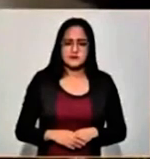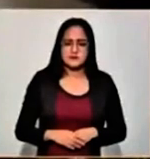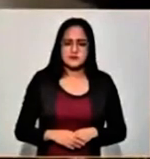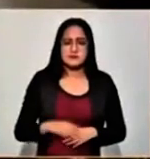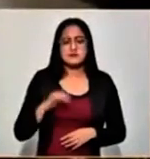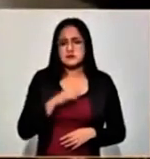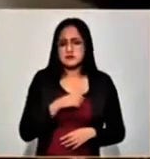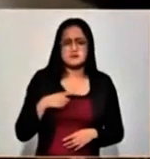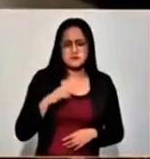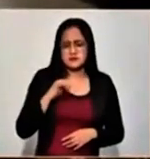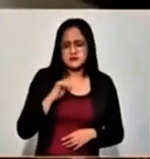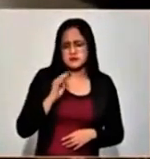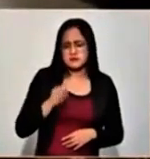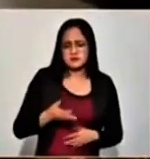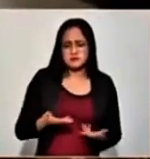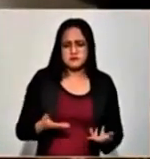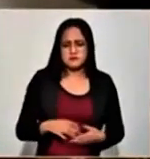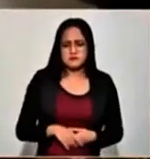Debemos de hacer algo.